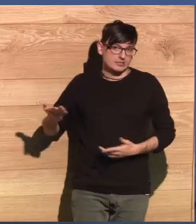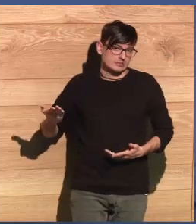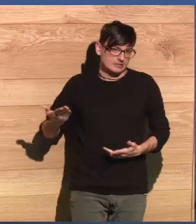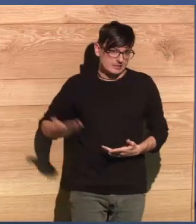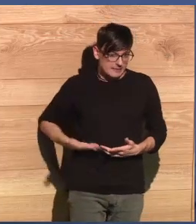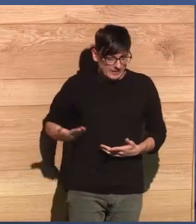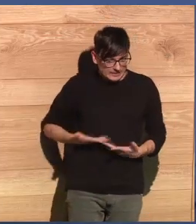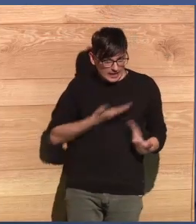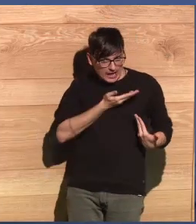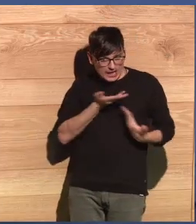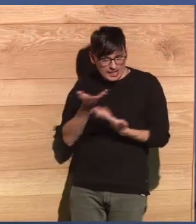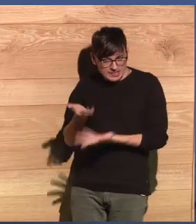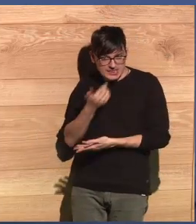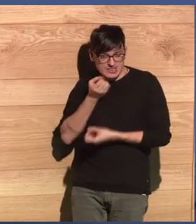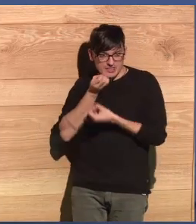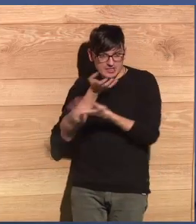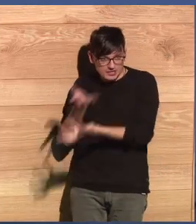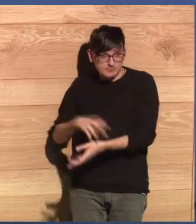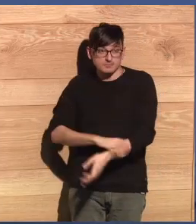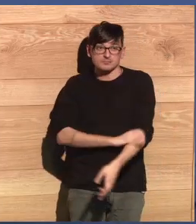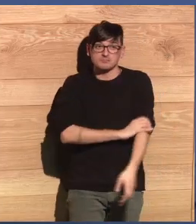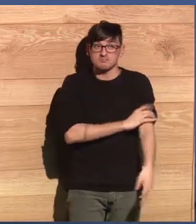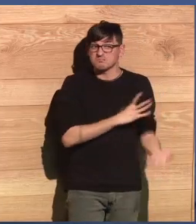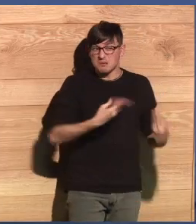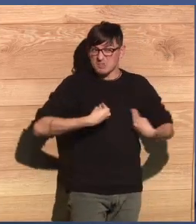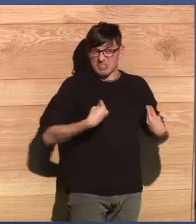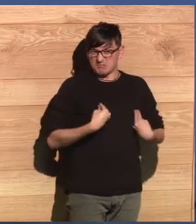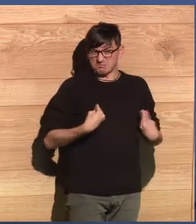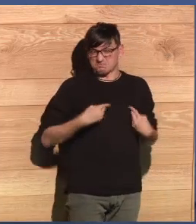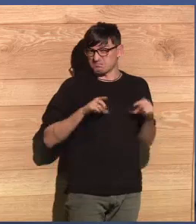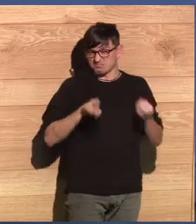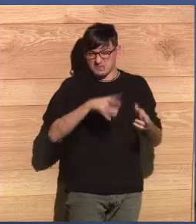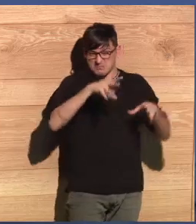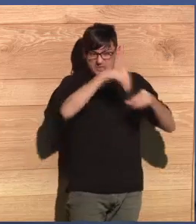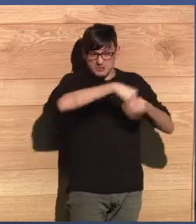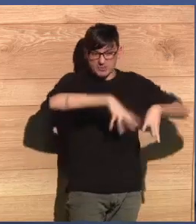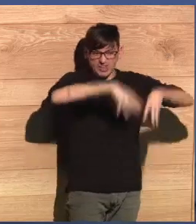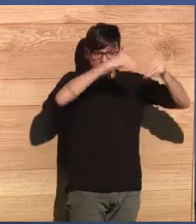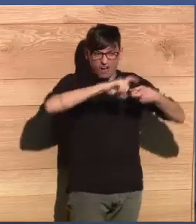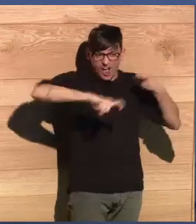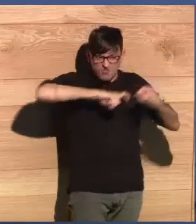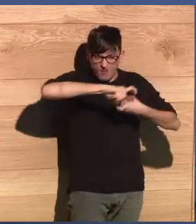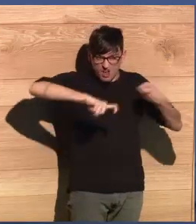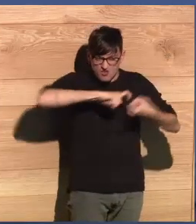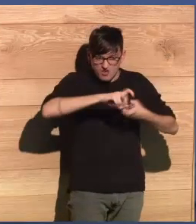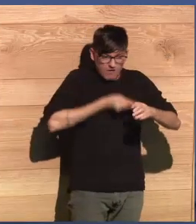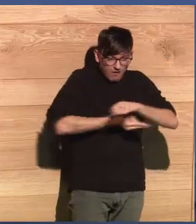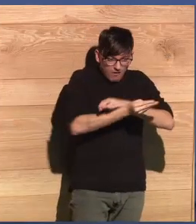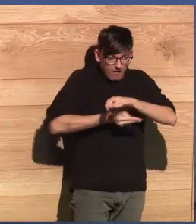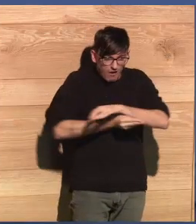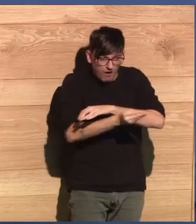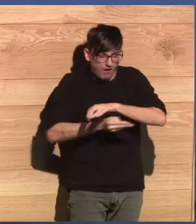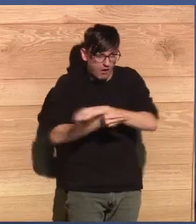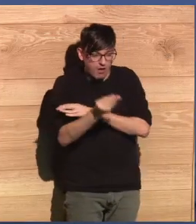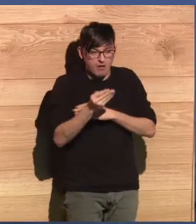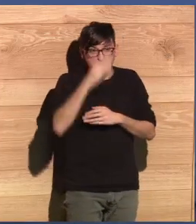niña. La vida en aquel palacio no era muy divertida. Cada año nacía un niño más en la familia. Los padres se